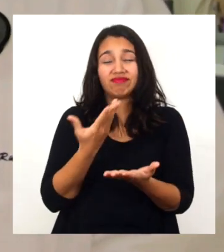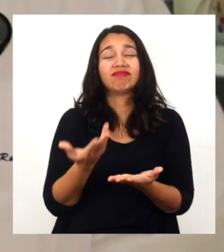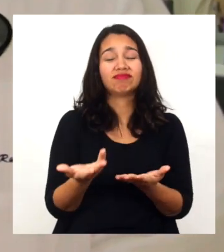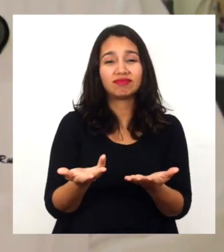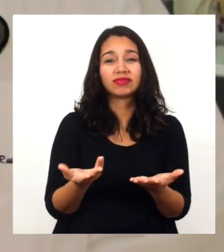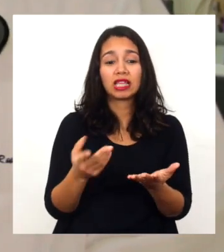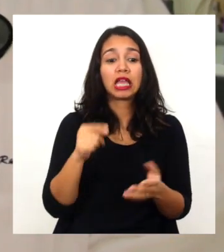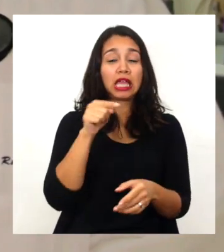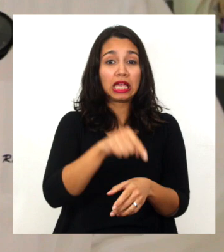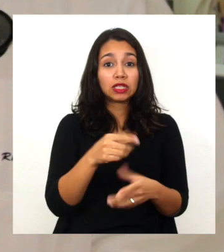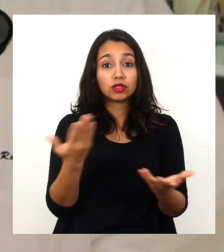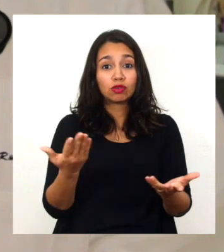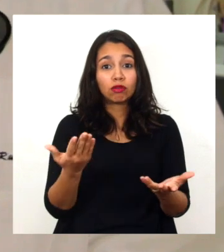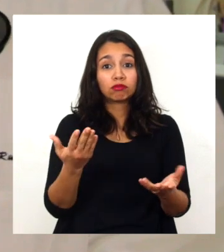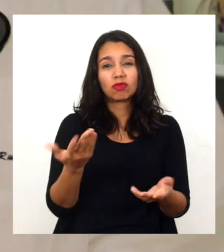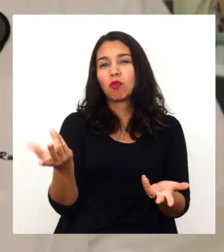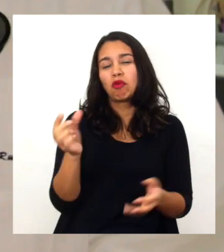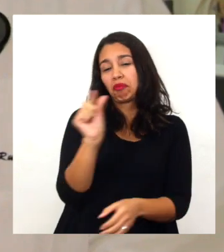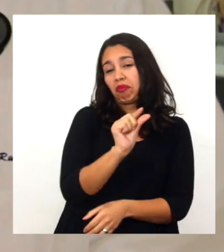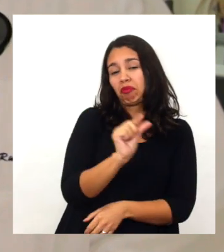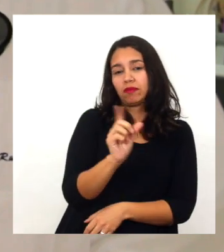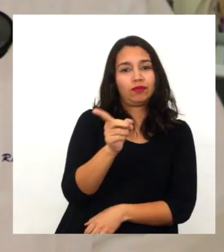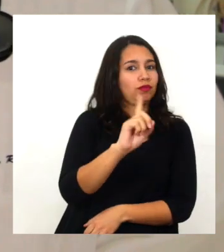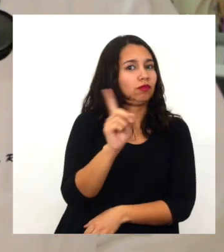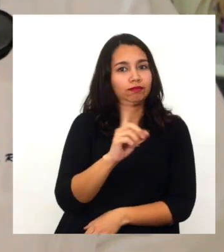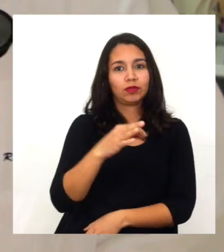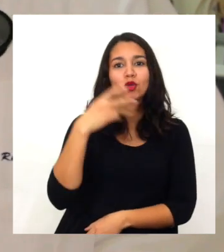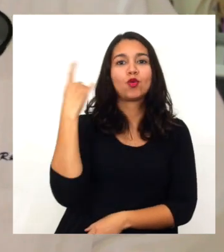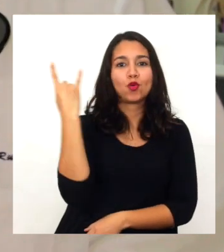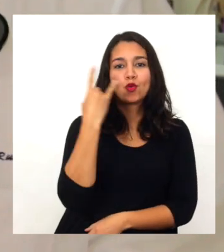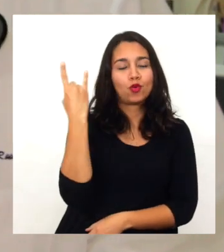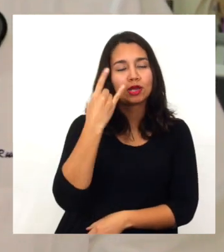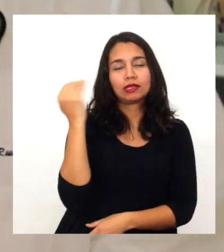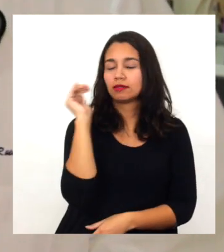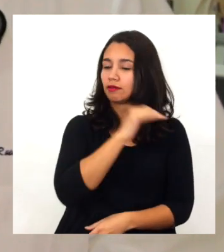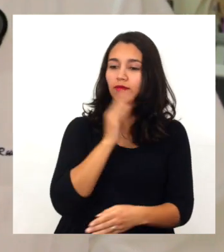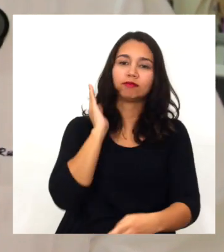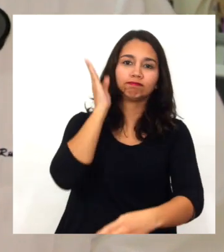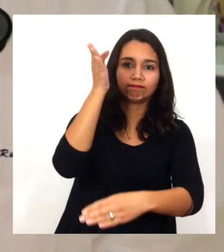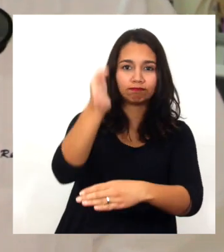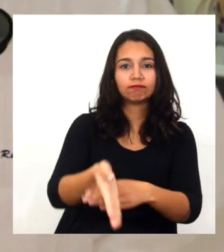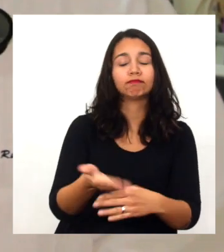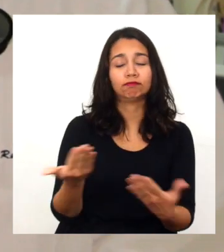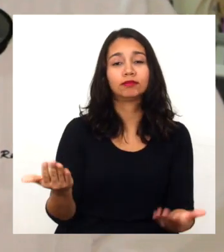una emergencia endoscópica y gastroenterológica